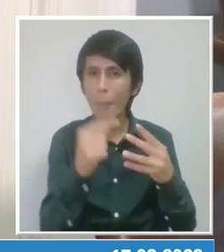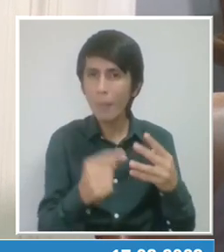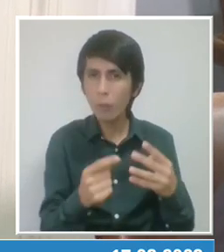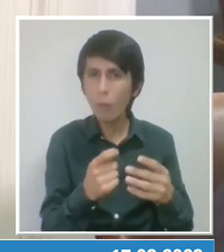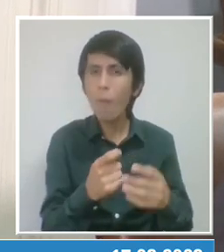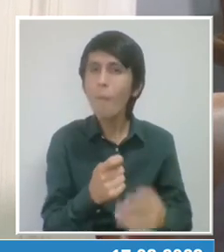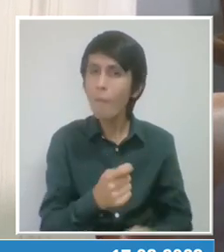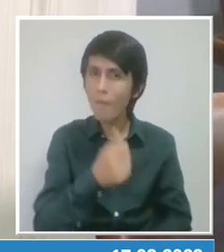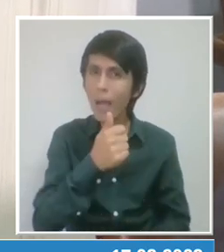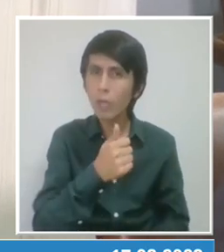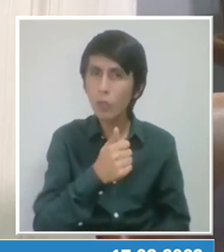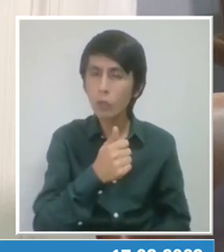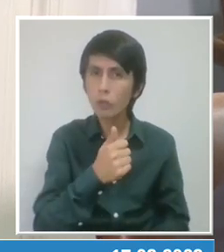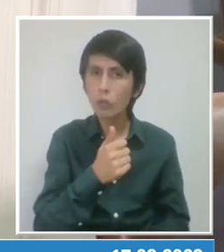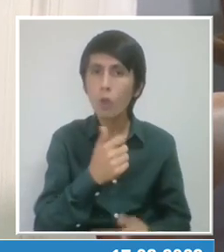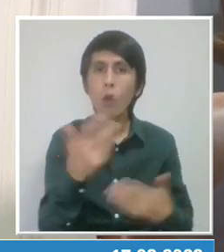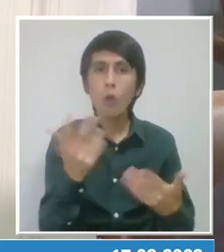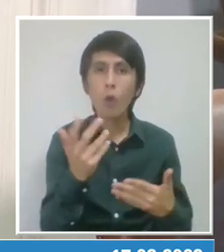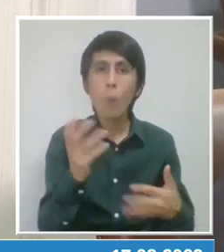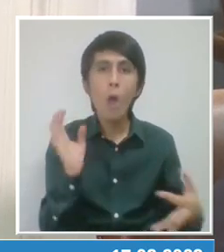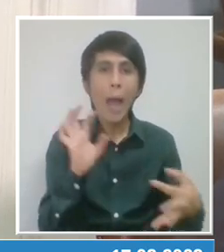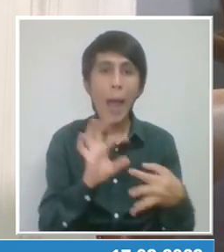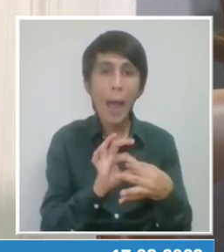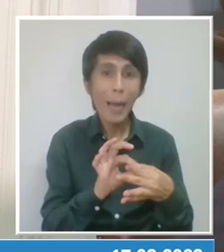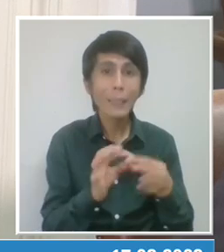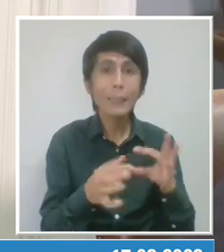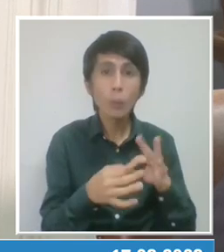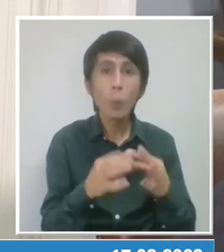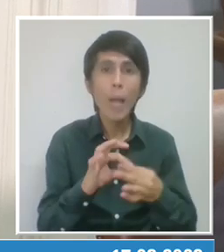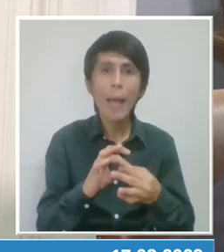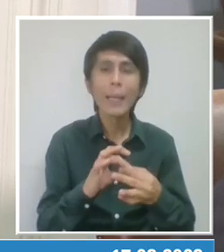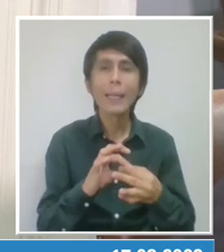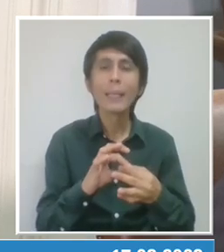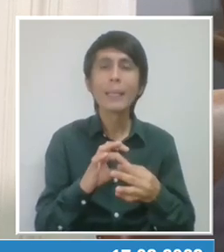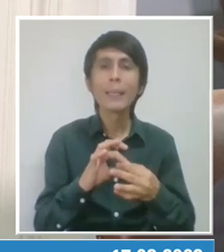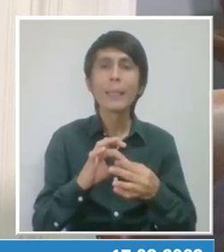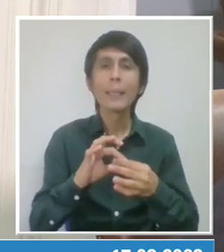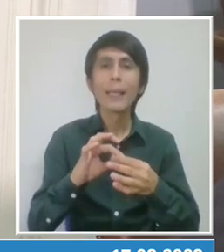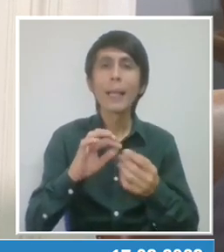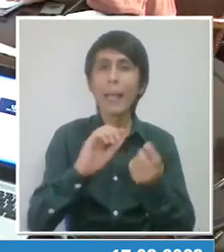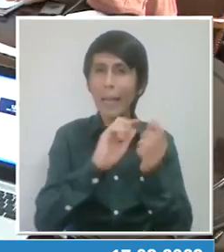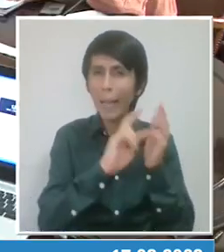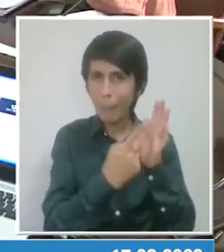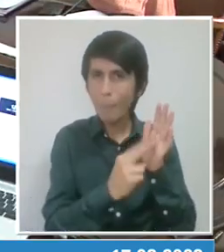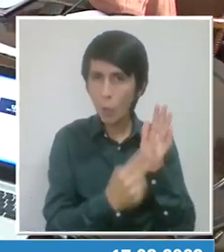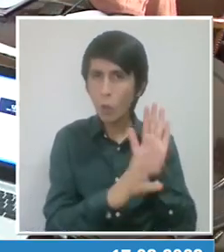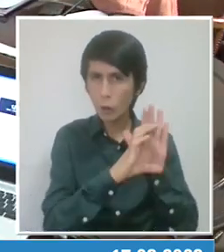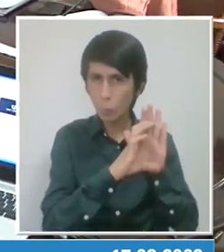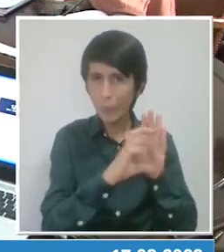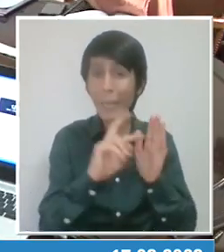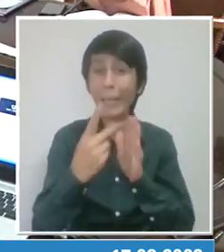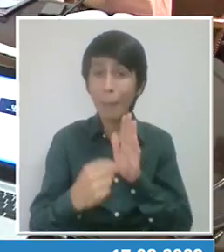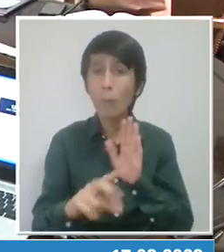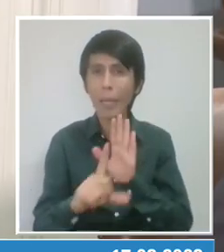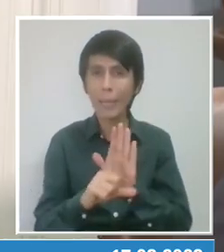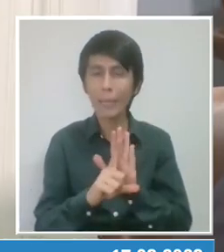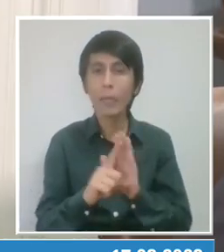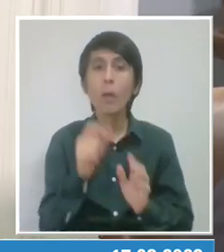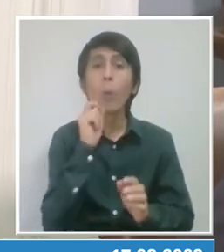cuales articular cambios constitucionales y legales en la propuesta de la Convención